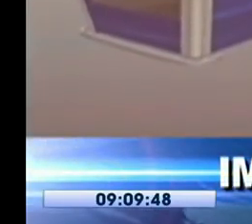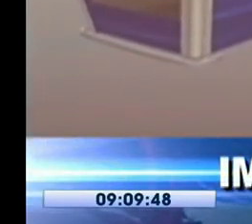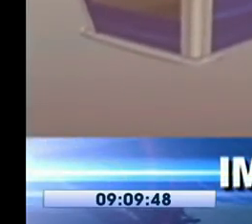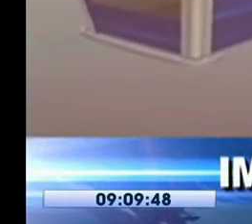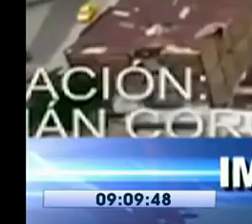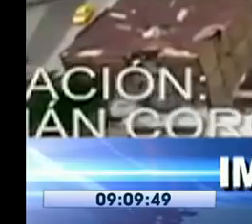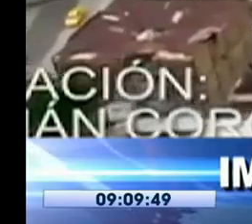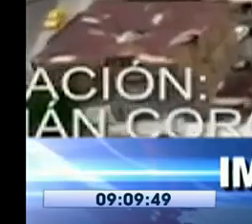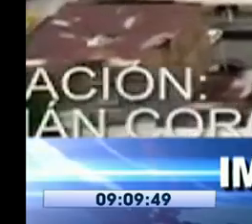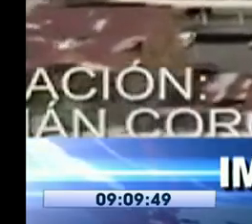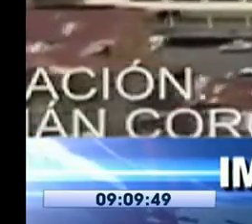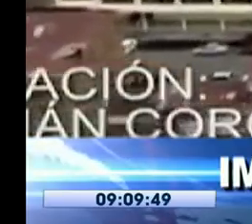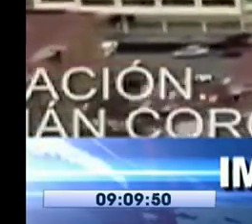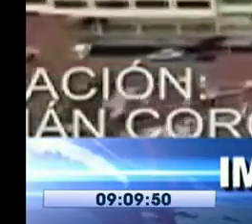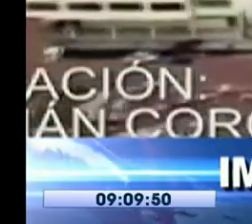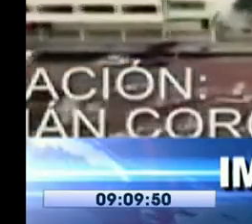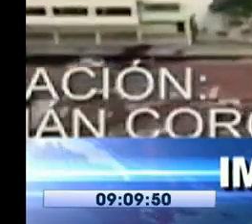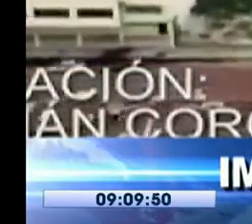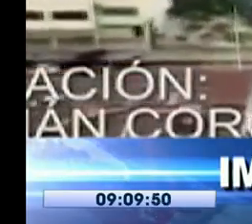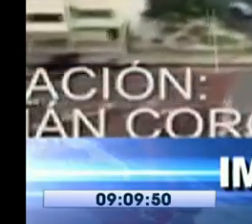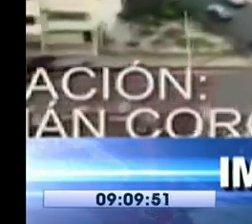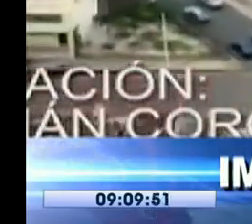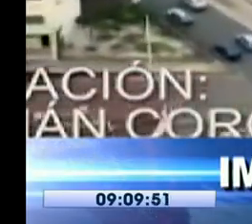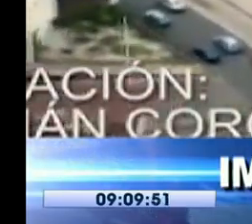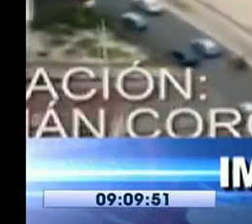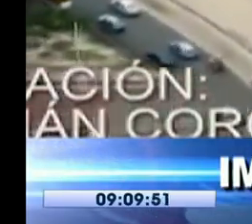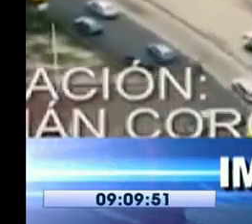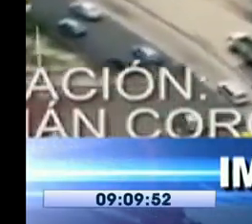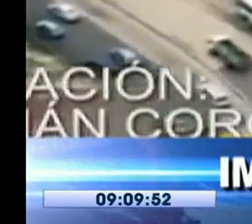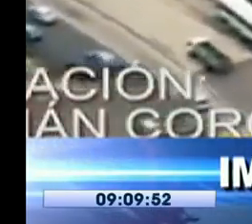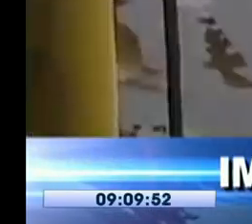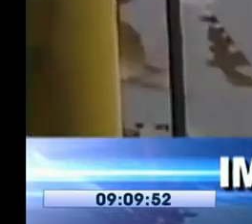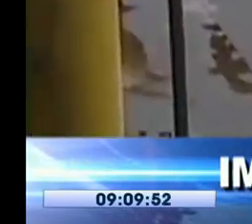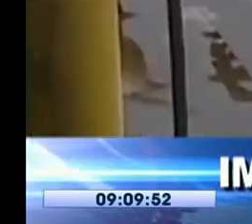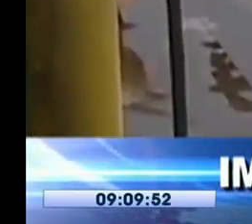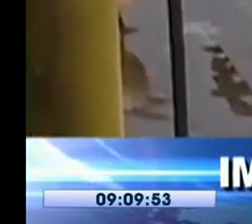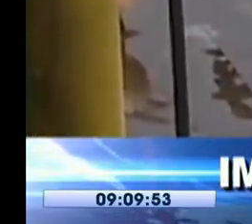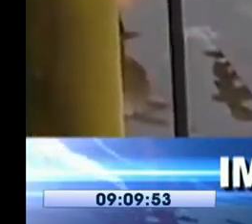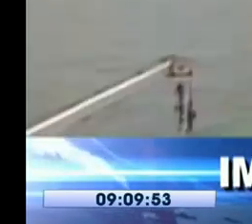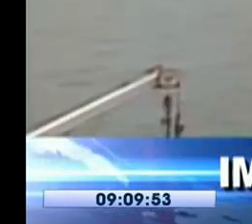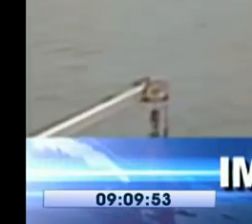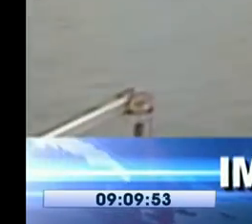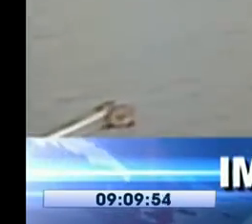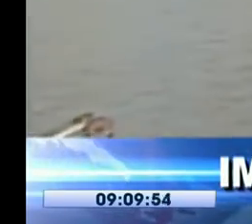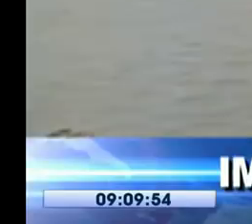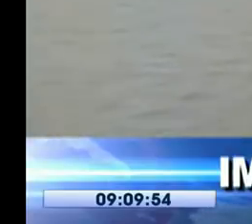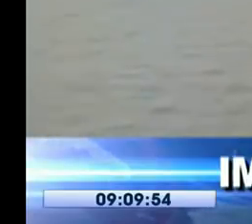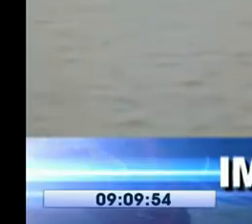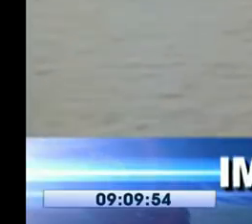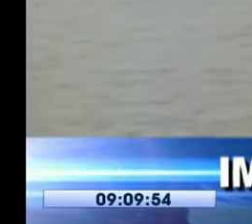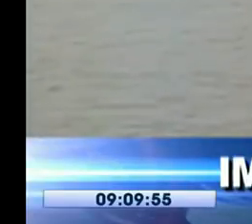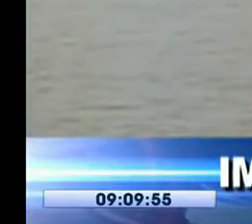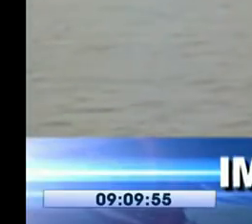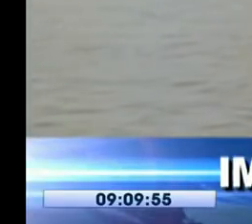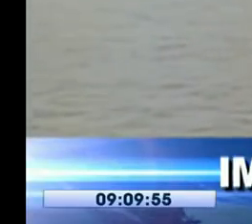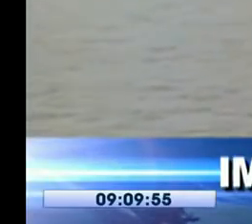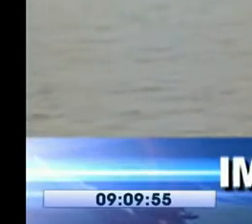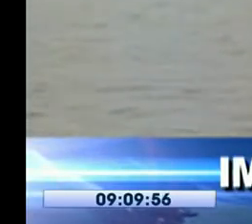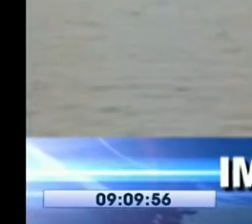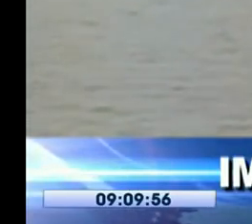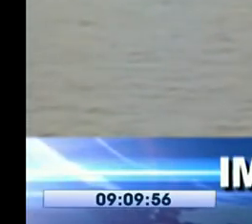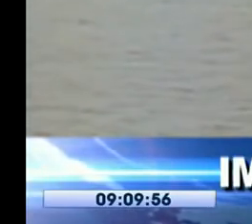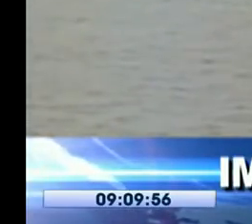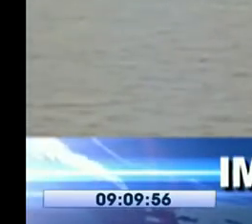alcalde jaime nebot da detalles sobre las obras de dragado al canal de acceso a los puertos marítimos estatales y privados